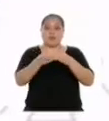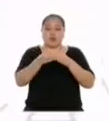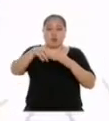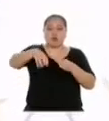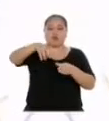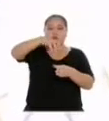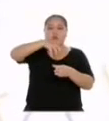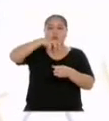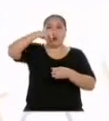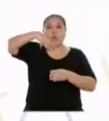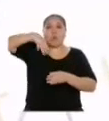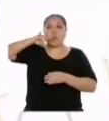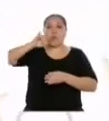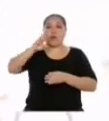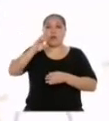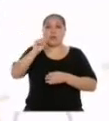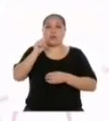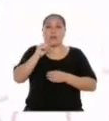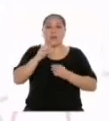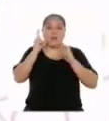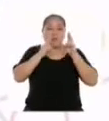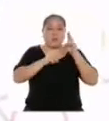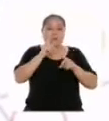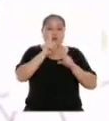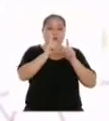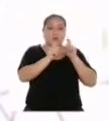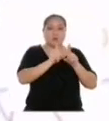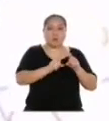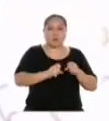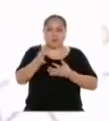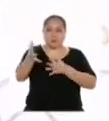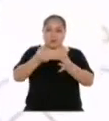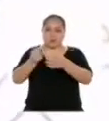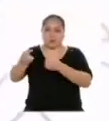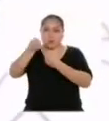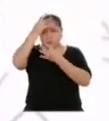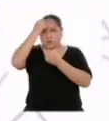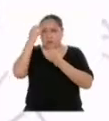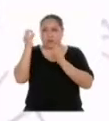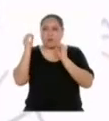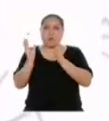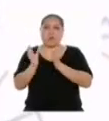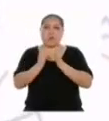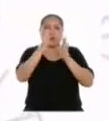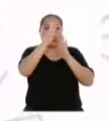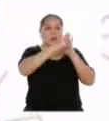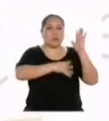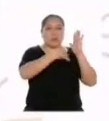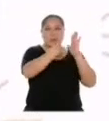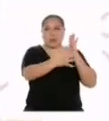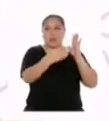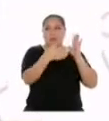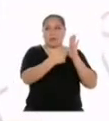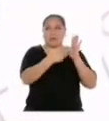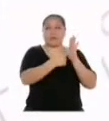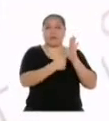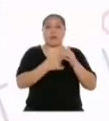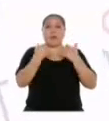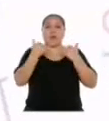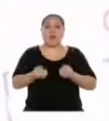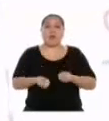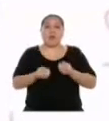definimos las variables para elaborar el cuestionario, recolectar los datos y organizarlos en la tabla de frecuencias. Ahora nos